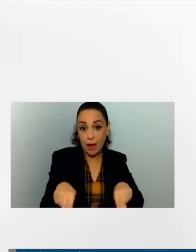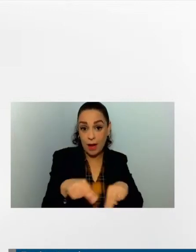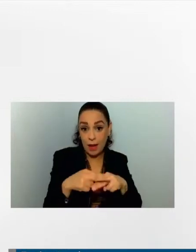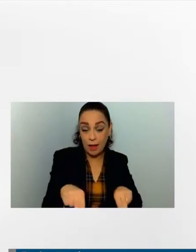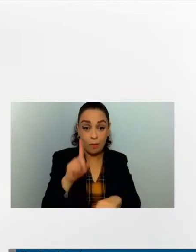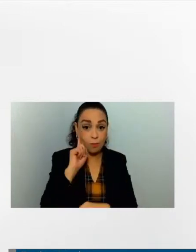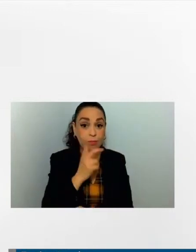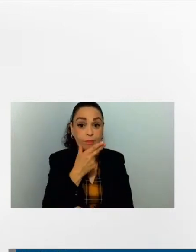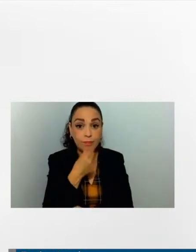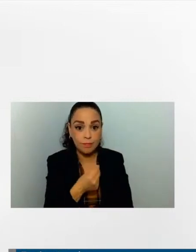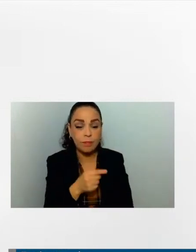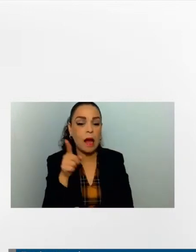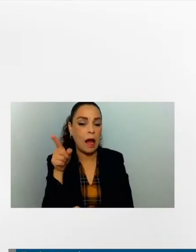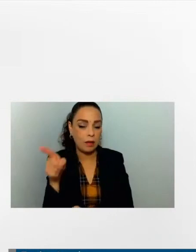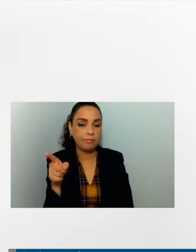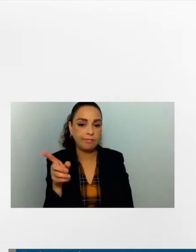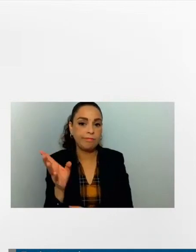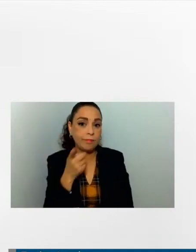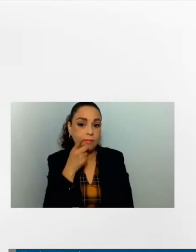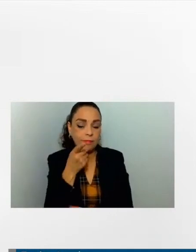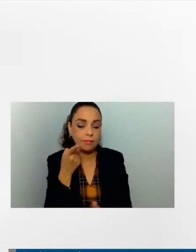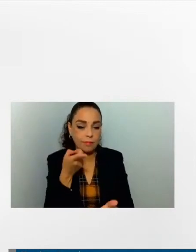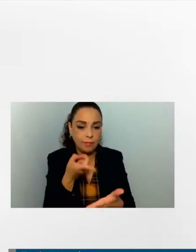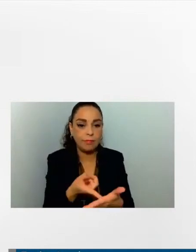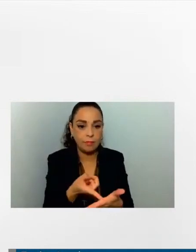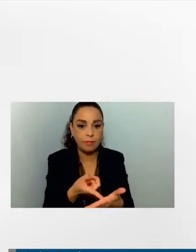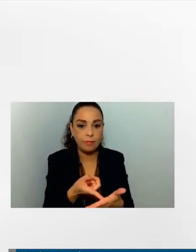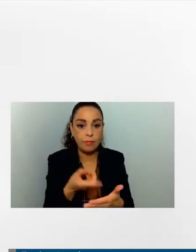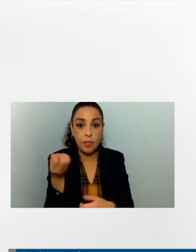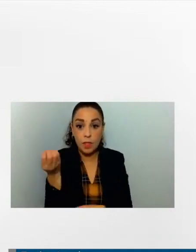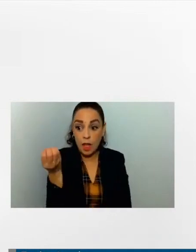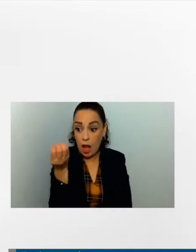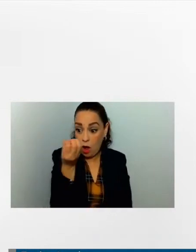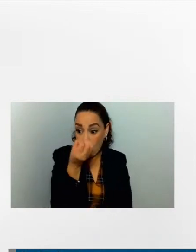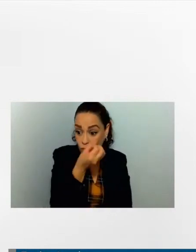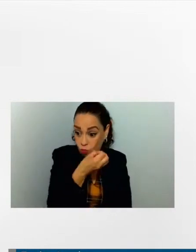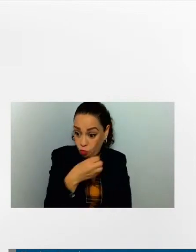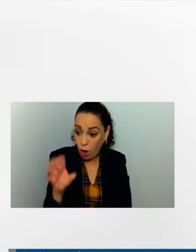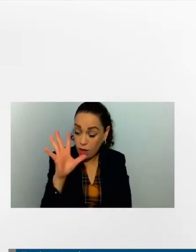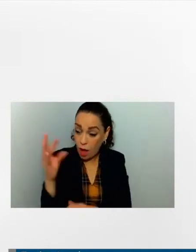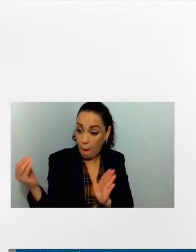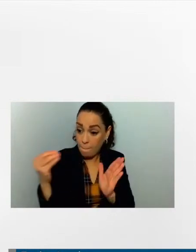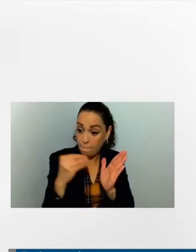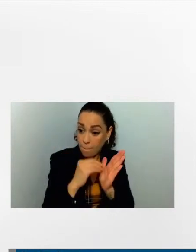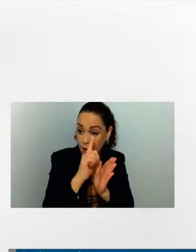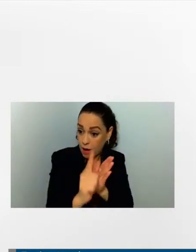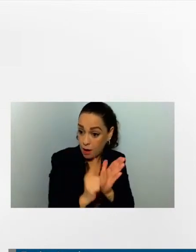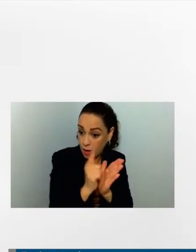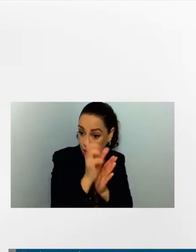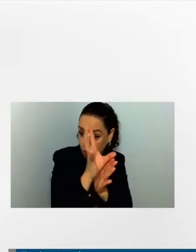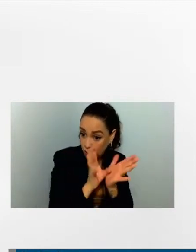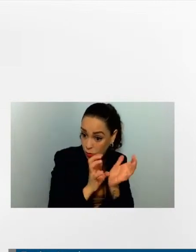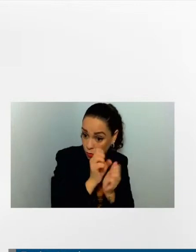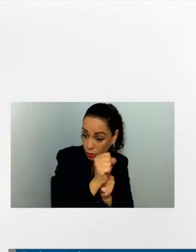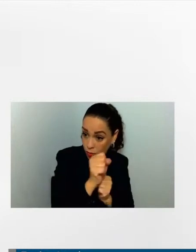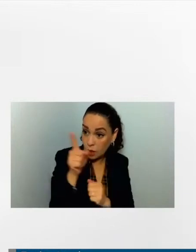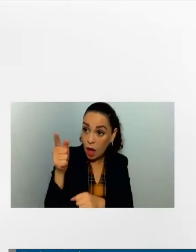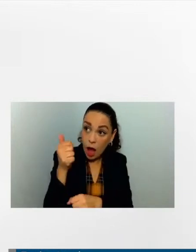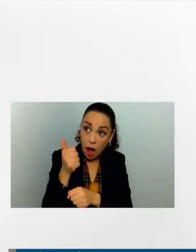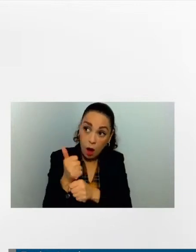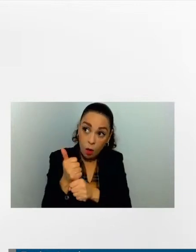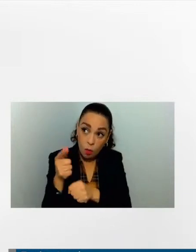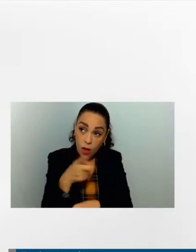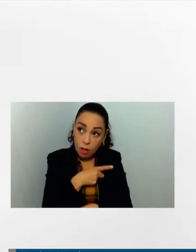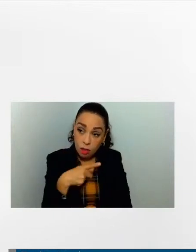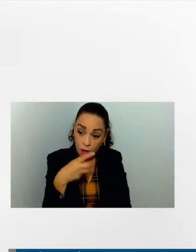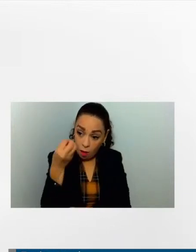empieza diciéndonos que no hay una obligación como tal constitucional de que los abuelos tengan una obligación solidaria de